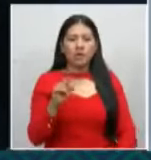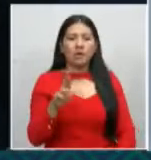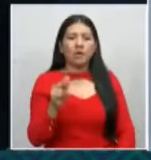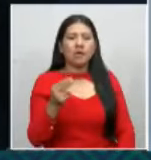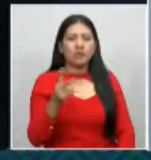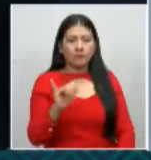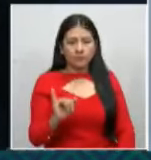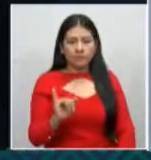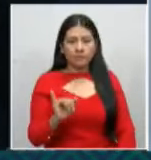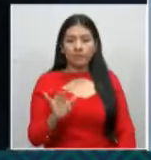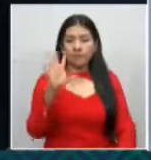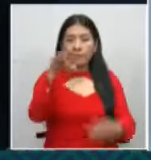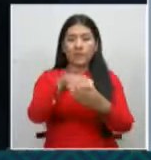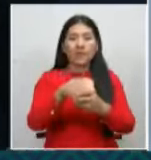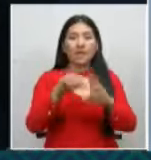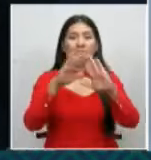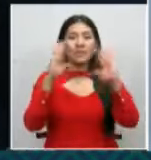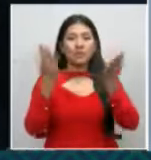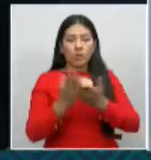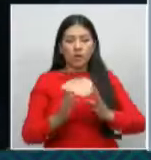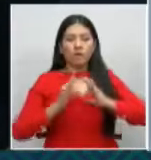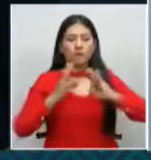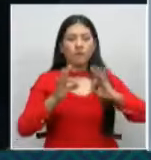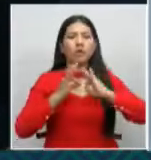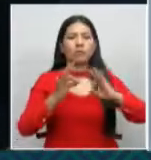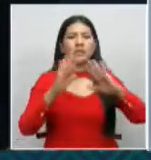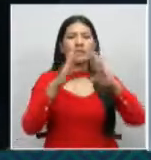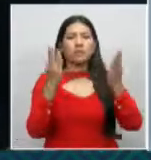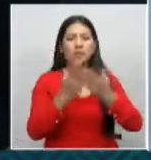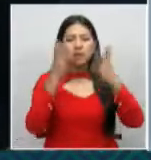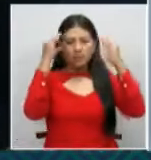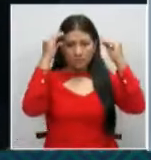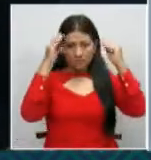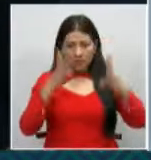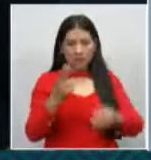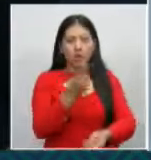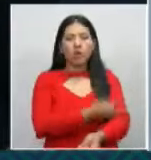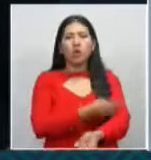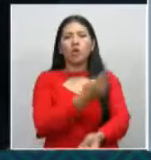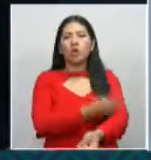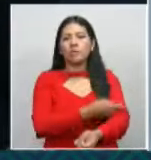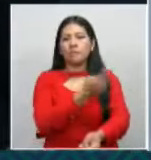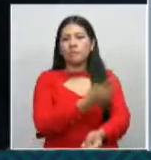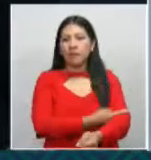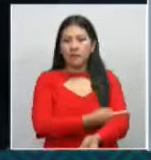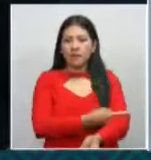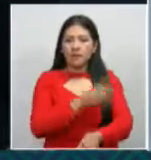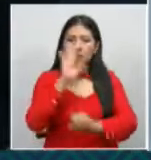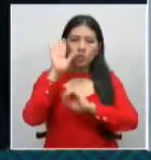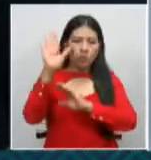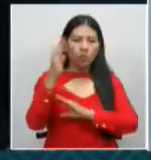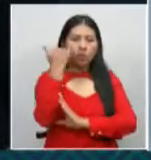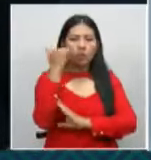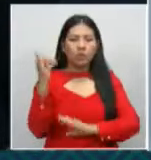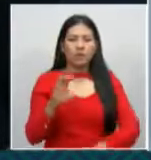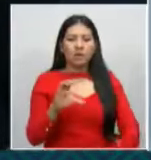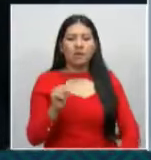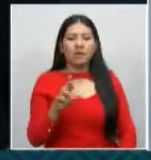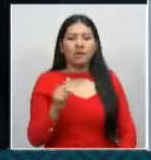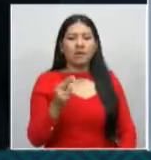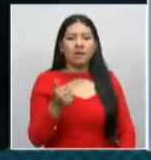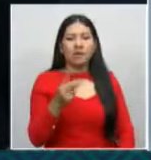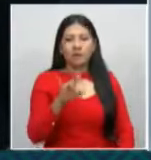escuela de formación, en la Escuela Superior de Formación de Maestros, en escenas que realmente